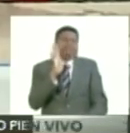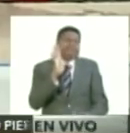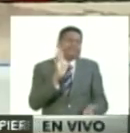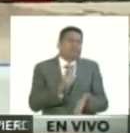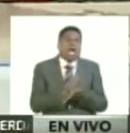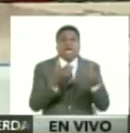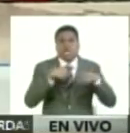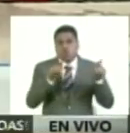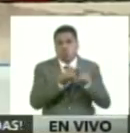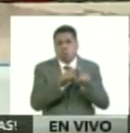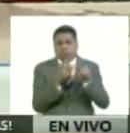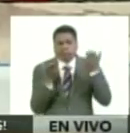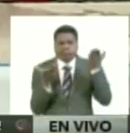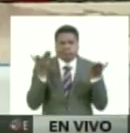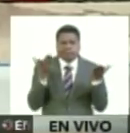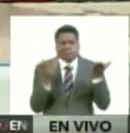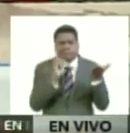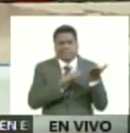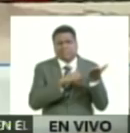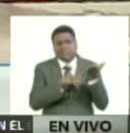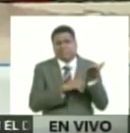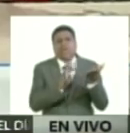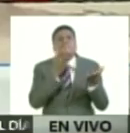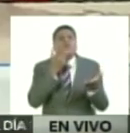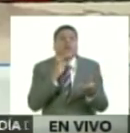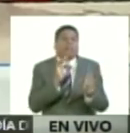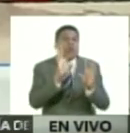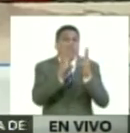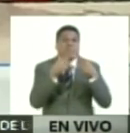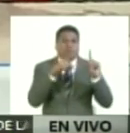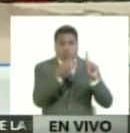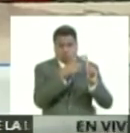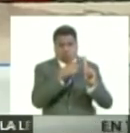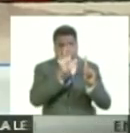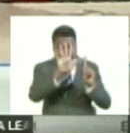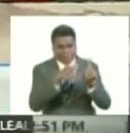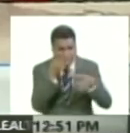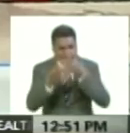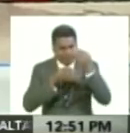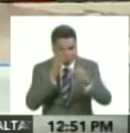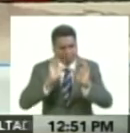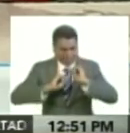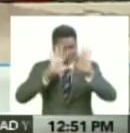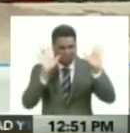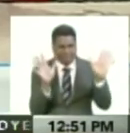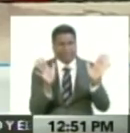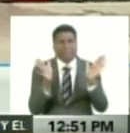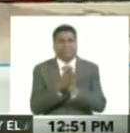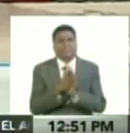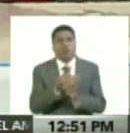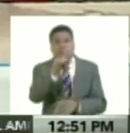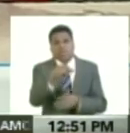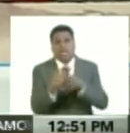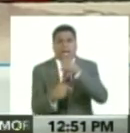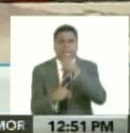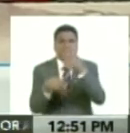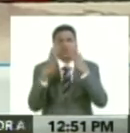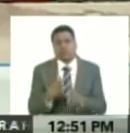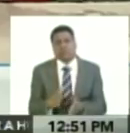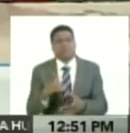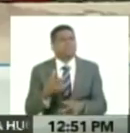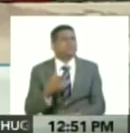espejismos. Yo quiero mencionarles a ustedes el espejismo número uno, porque me parece algo curioso que ustedes, que son periodistas